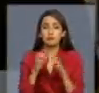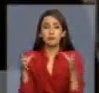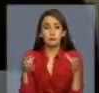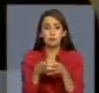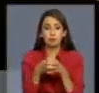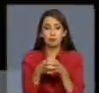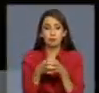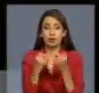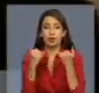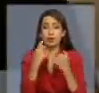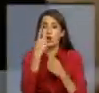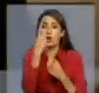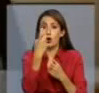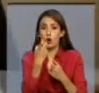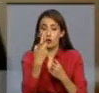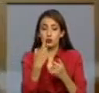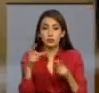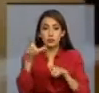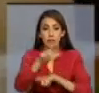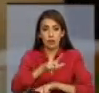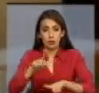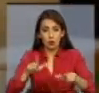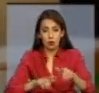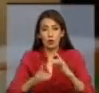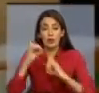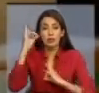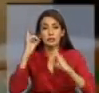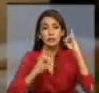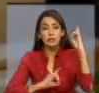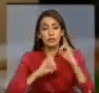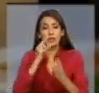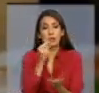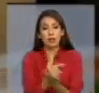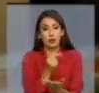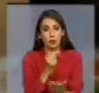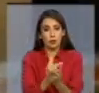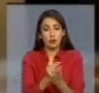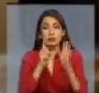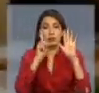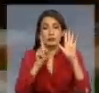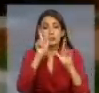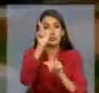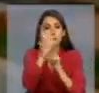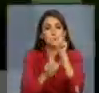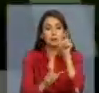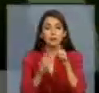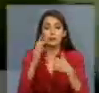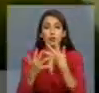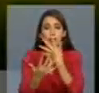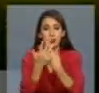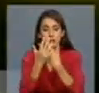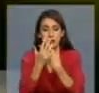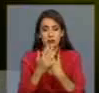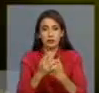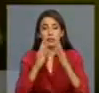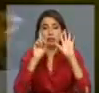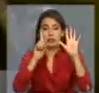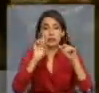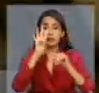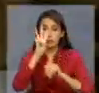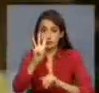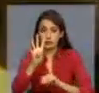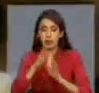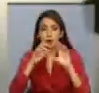incluyó 11 allanamientos en Santa Elena y Guayas. Resultaron 6 personas detenidas. 64 empresas de papel